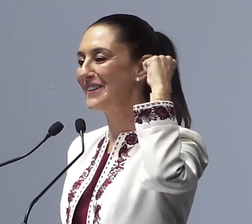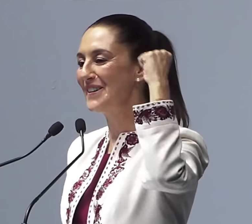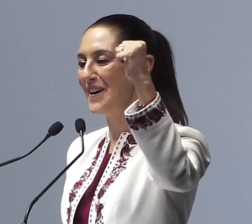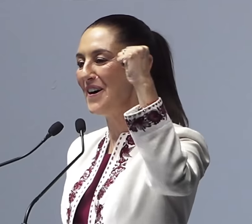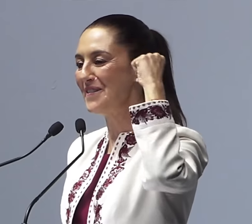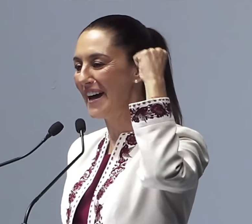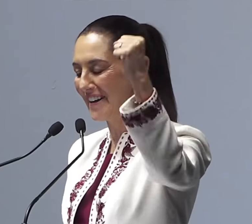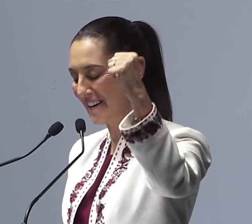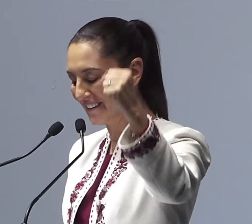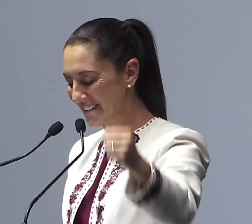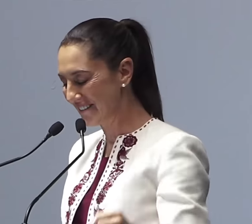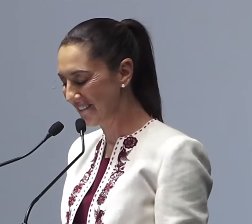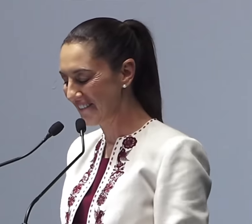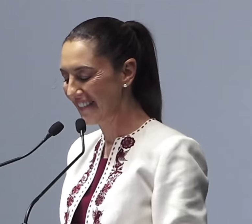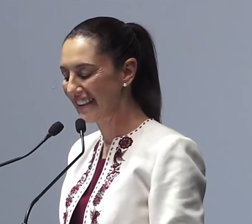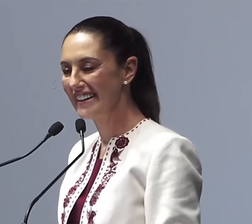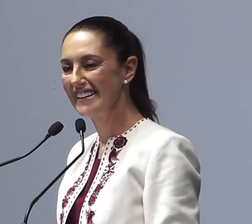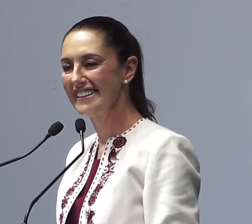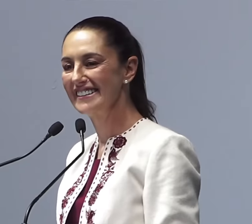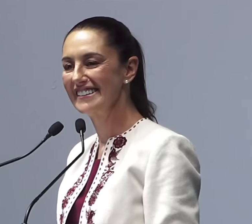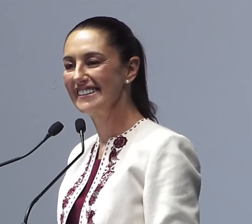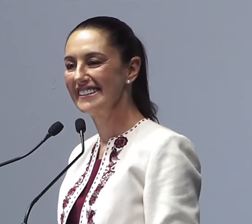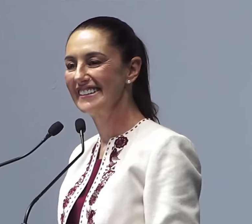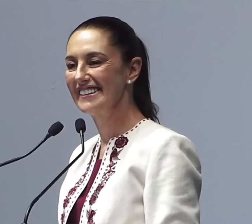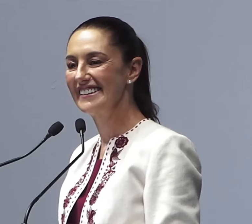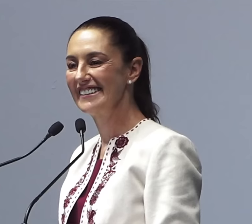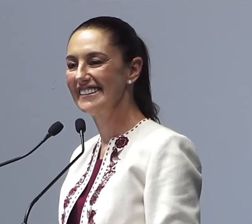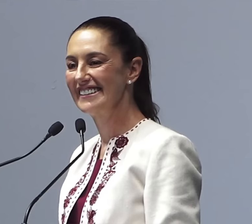Estar con Obrador.